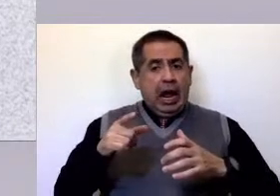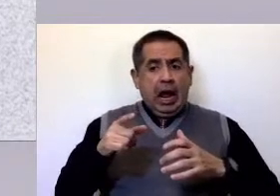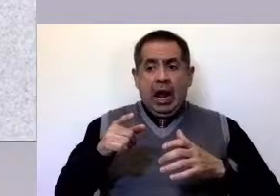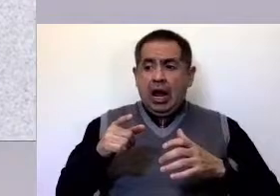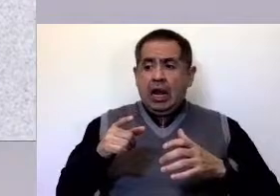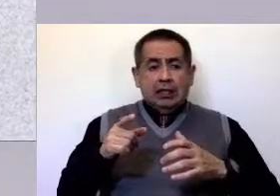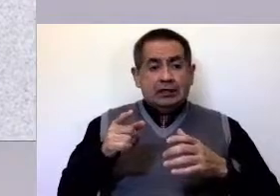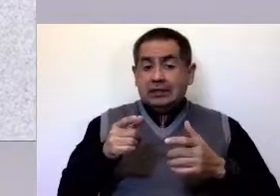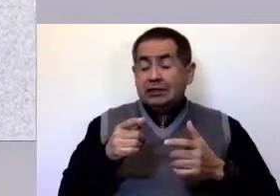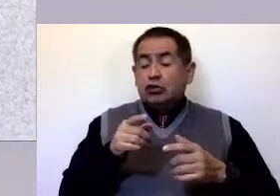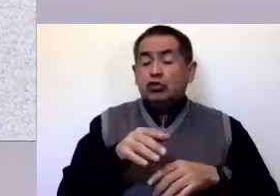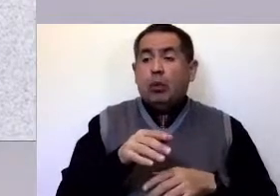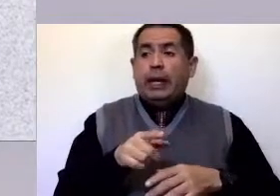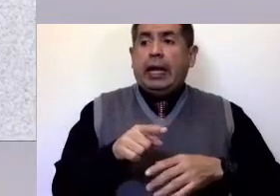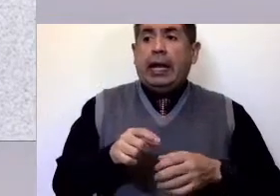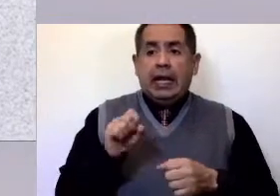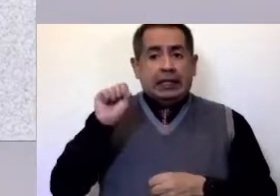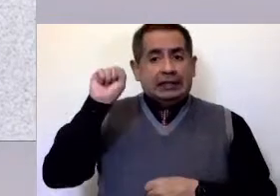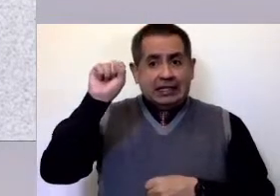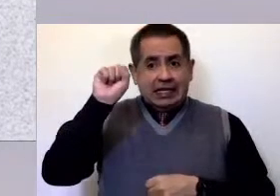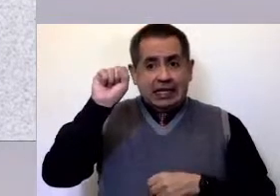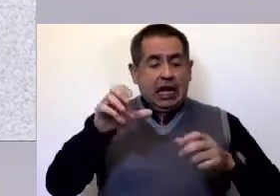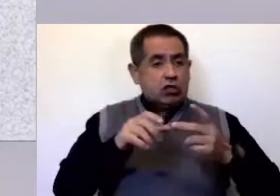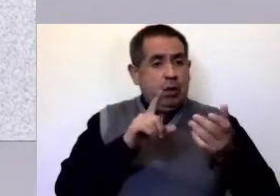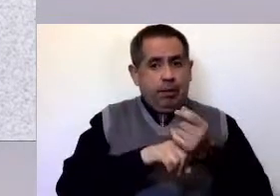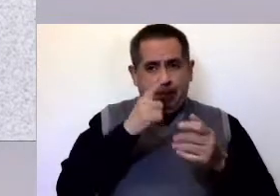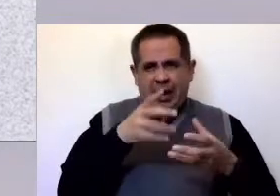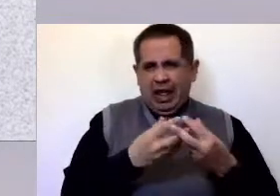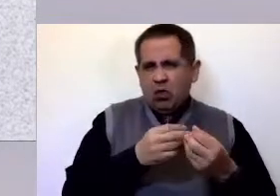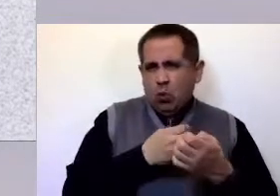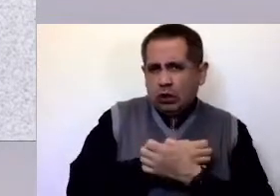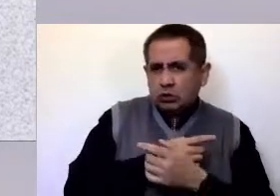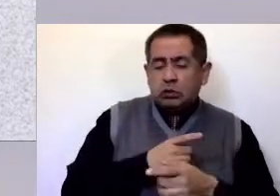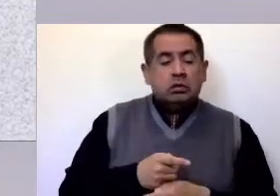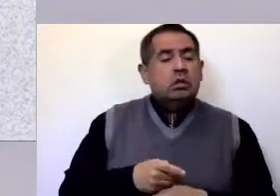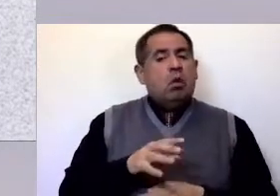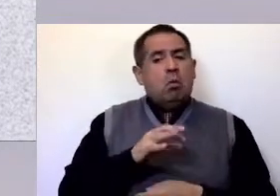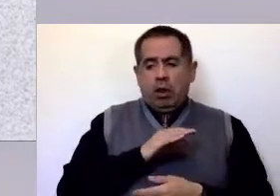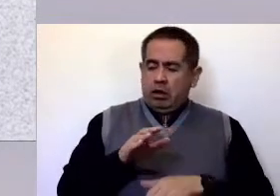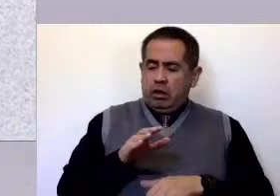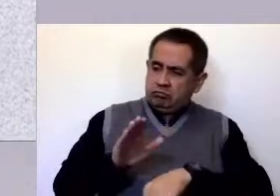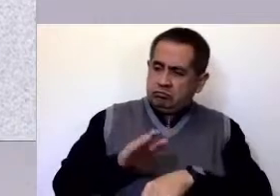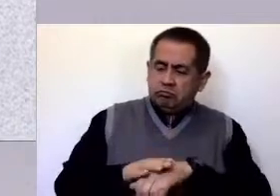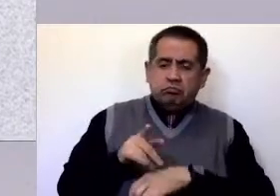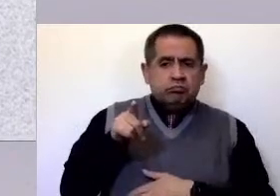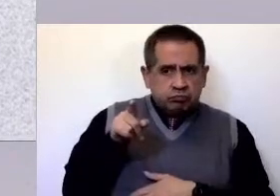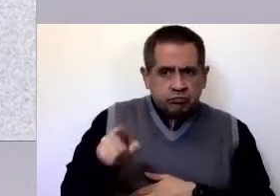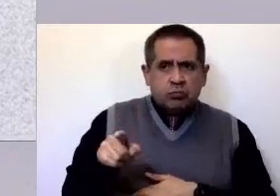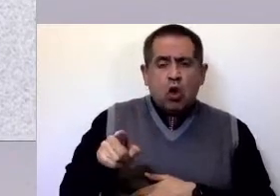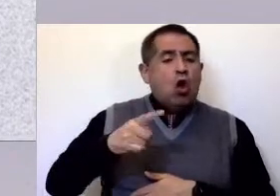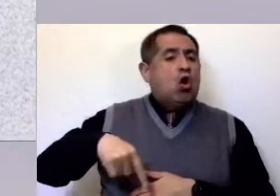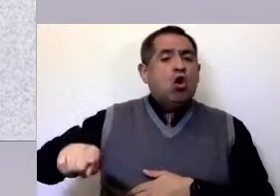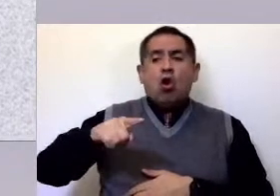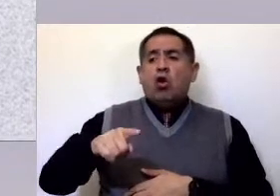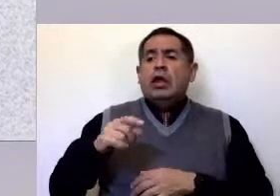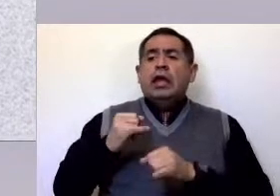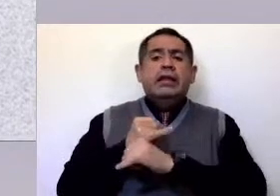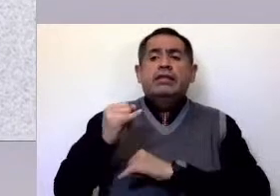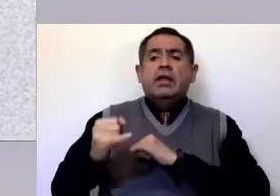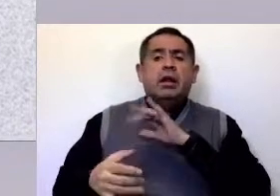y el derecho a la educación pueden ser exigidos de manera directa ante los órganos del sistema interamericano